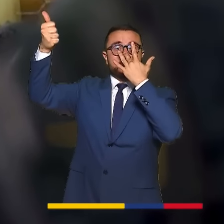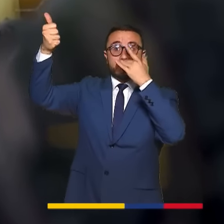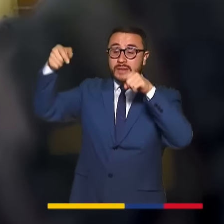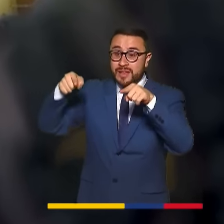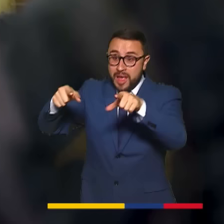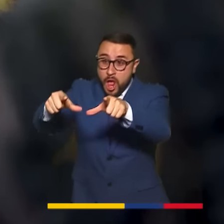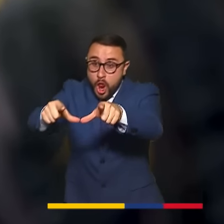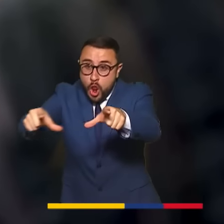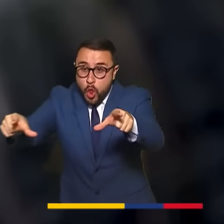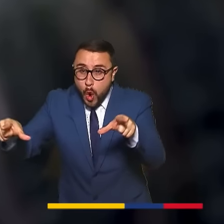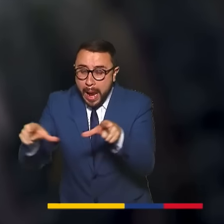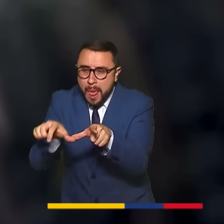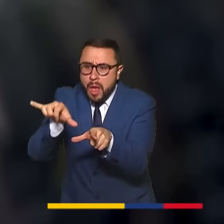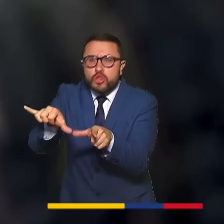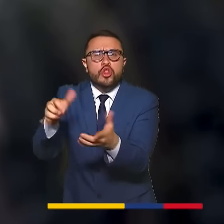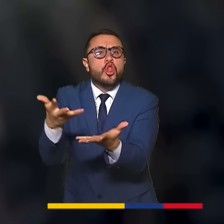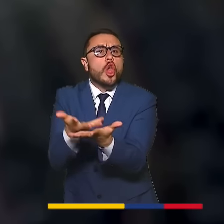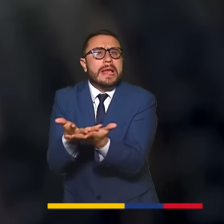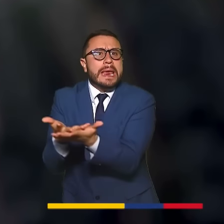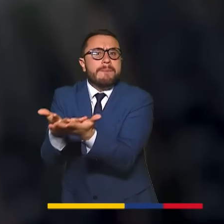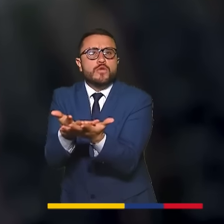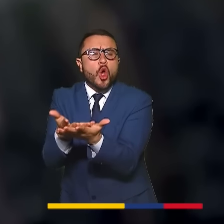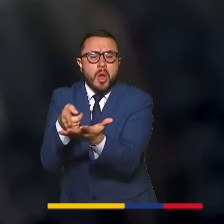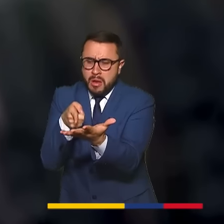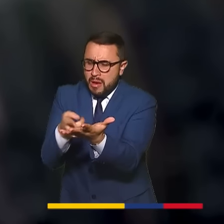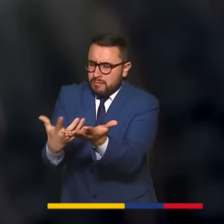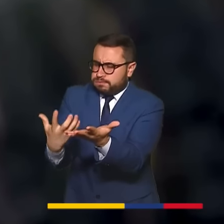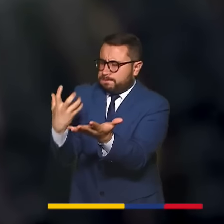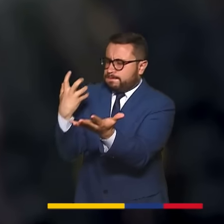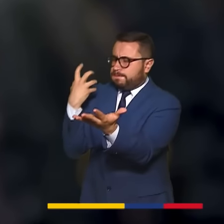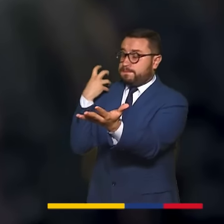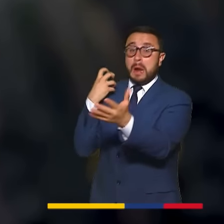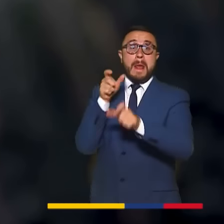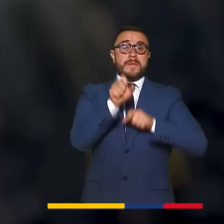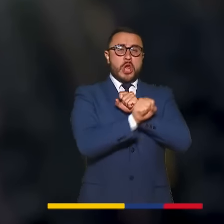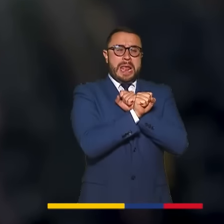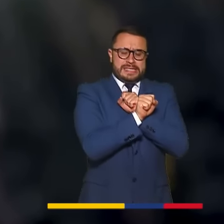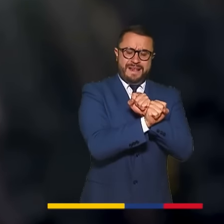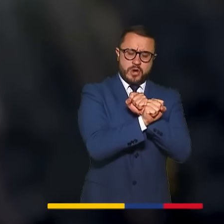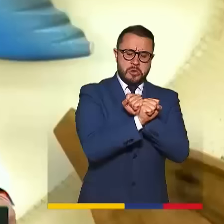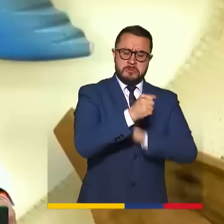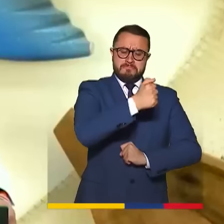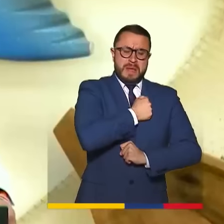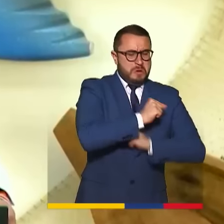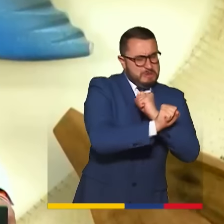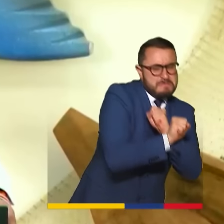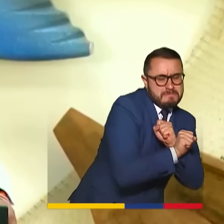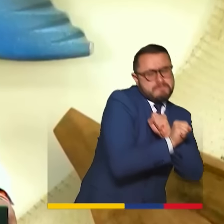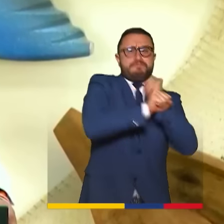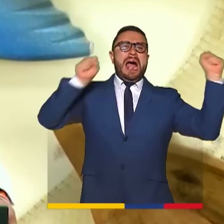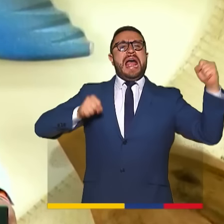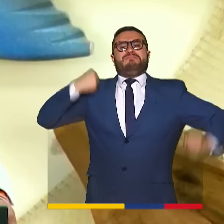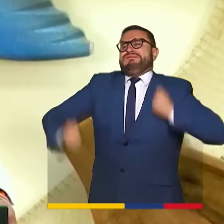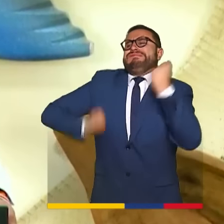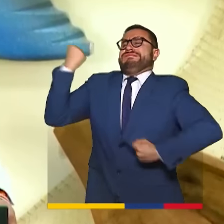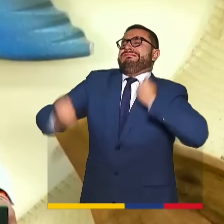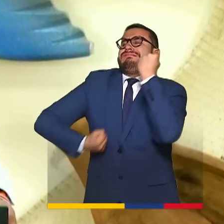por esclavos y esclavas que se liberaban a sí mismos, porque como todo deber del ser